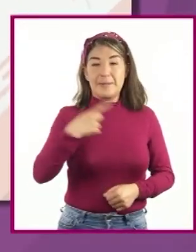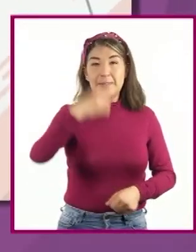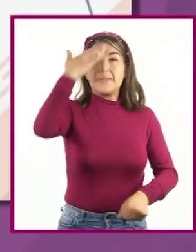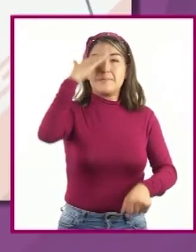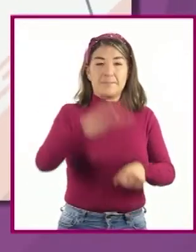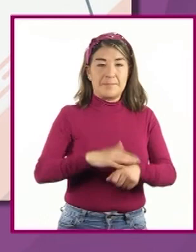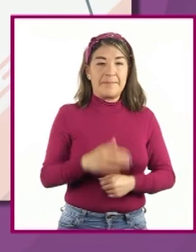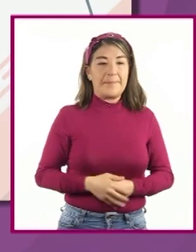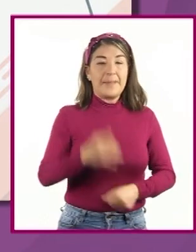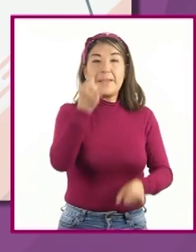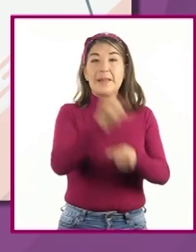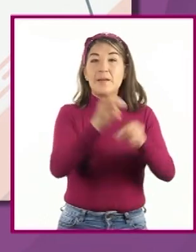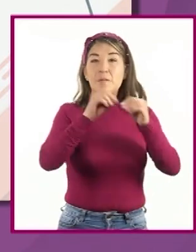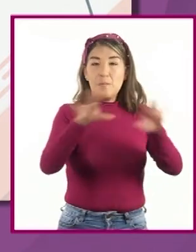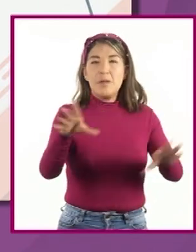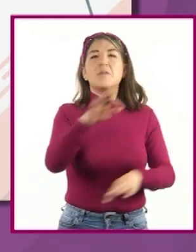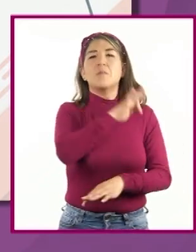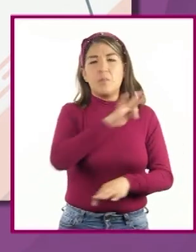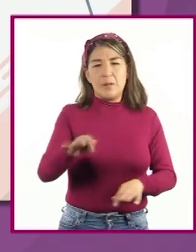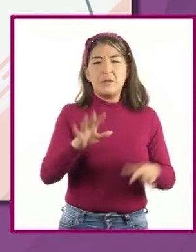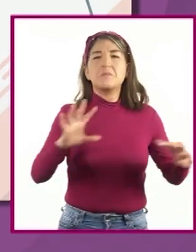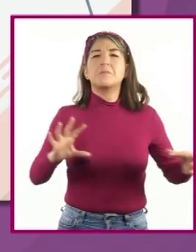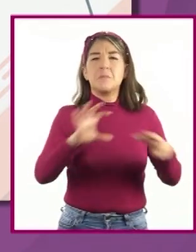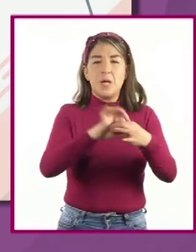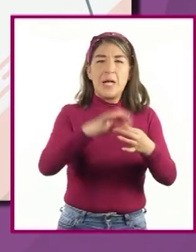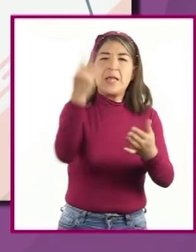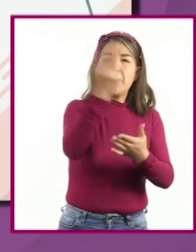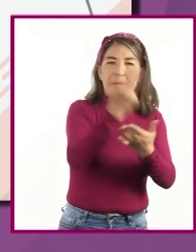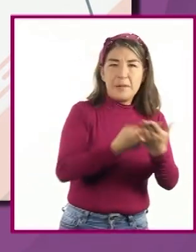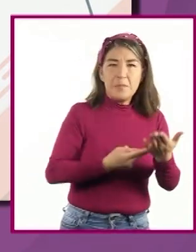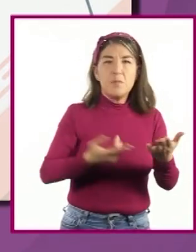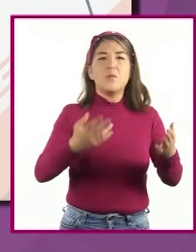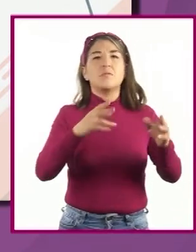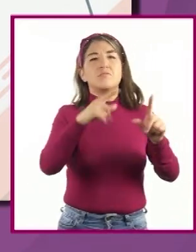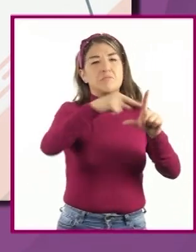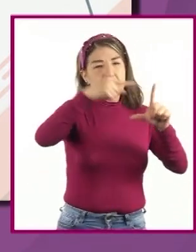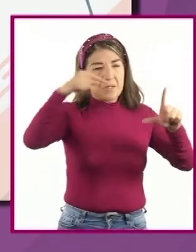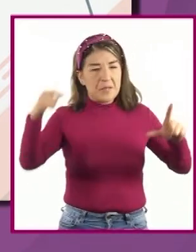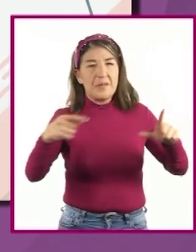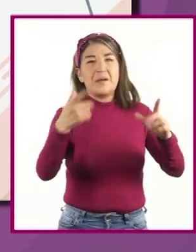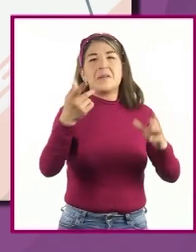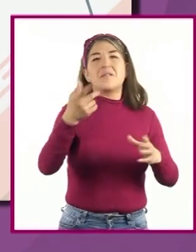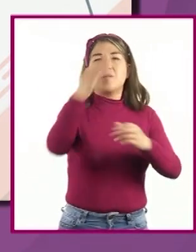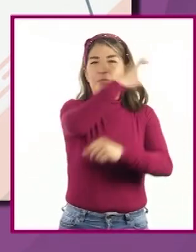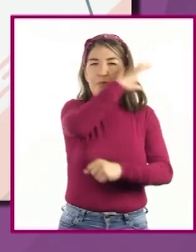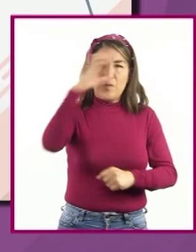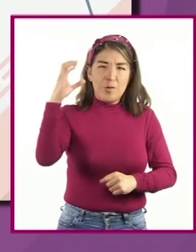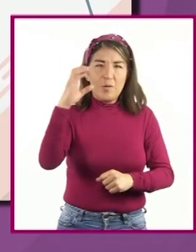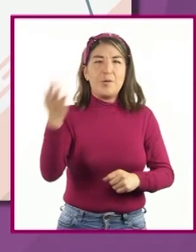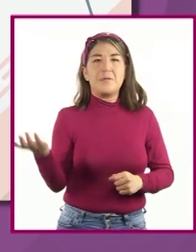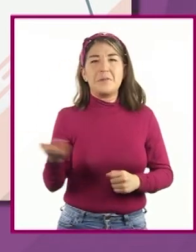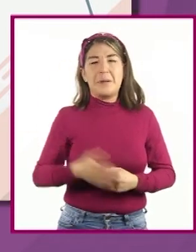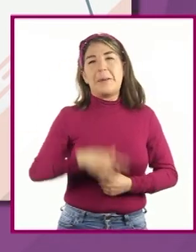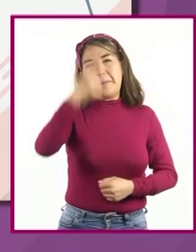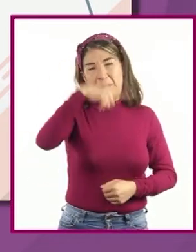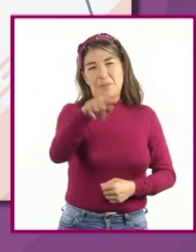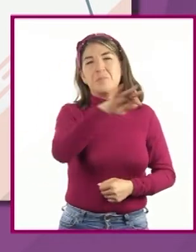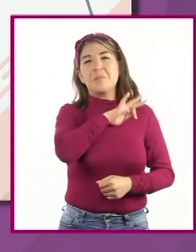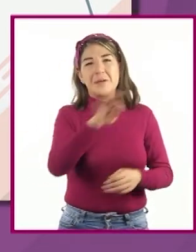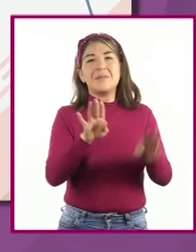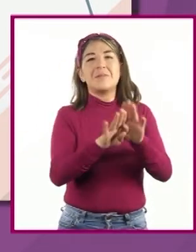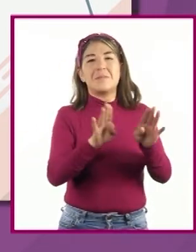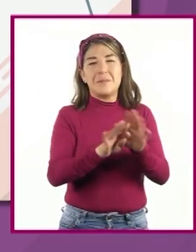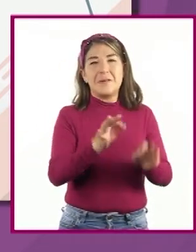los informes de experimentos también se acompañan de dibujos, gráficas, fotografías para documentar